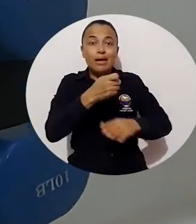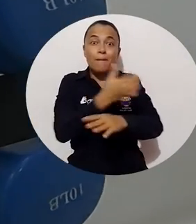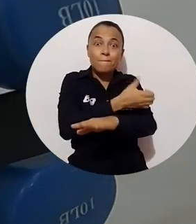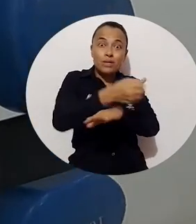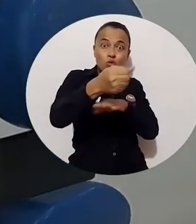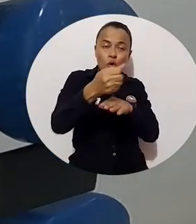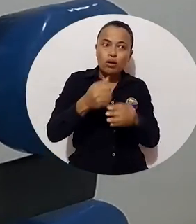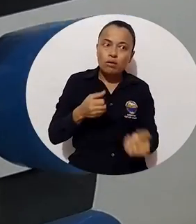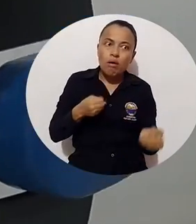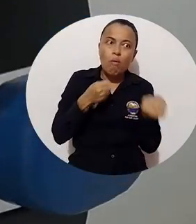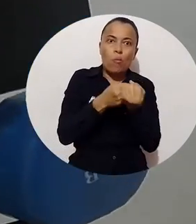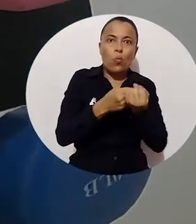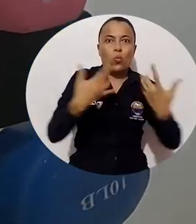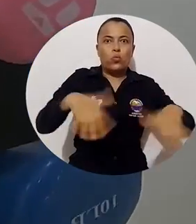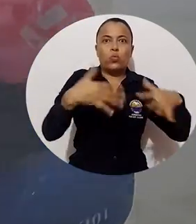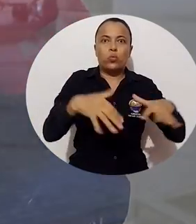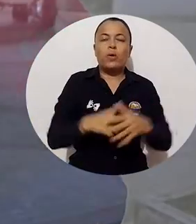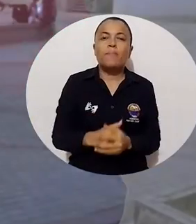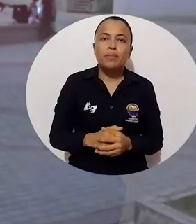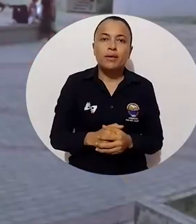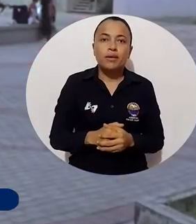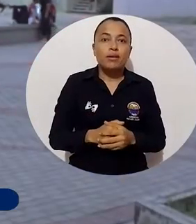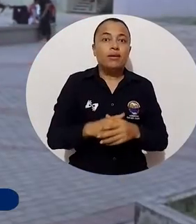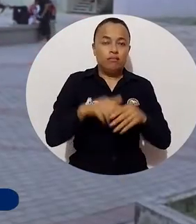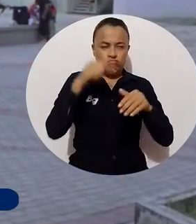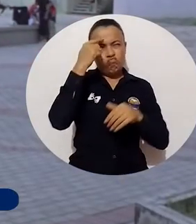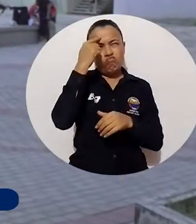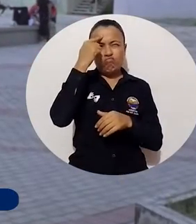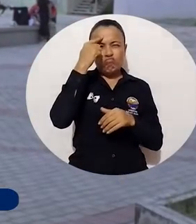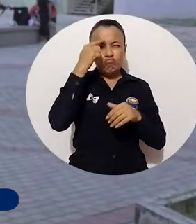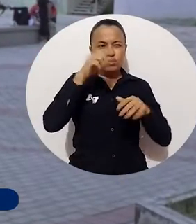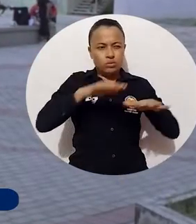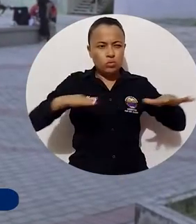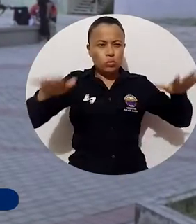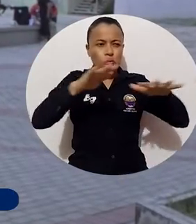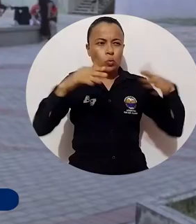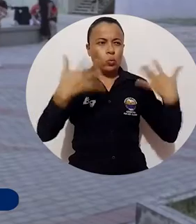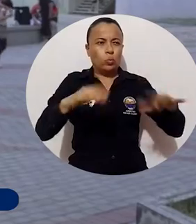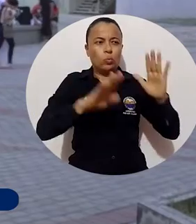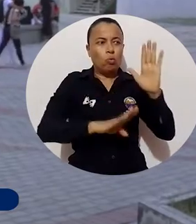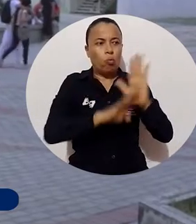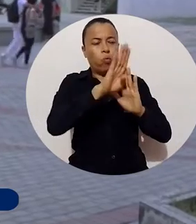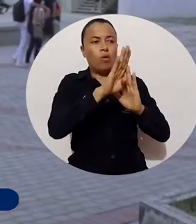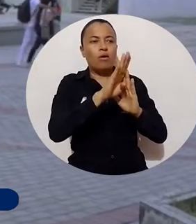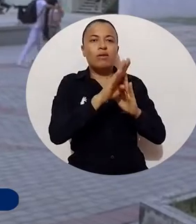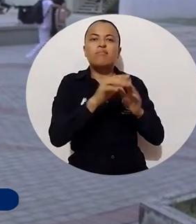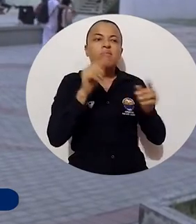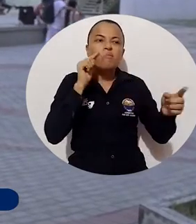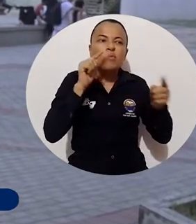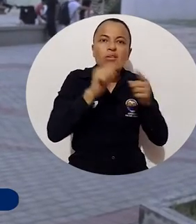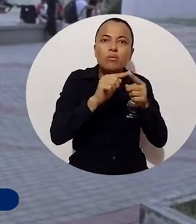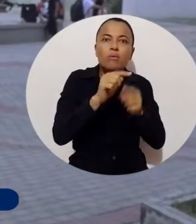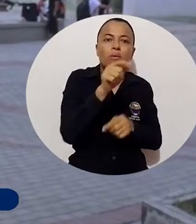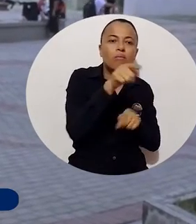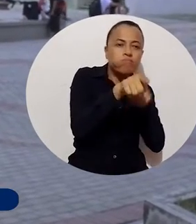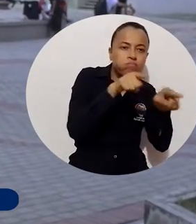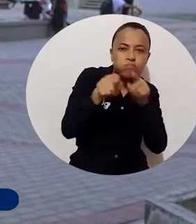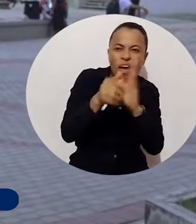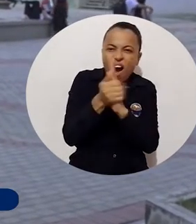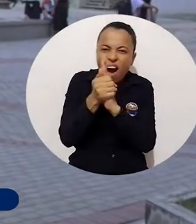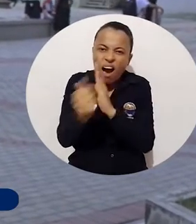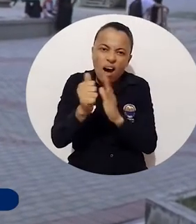creo que esto va a ser un hito en el sistema universitario de cara a sacar talentos que podrían ser